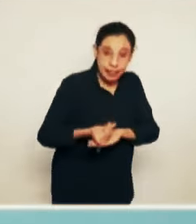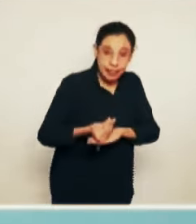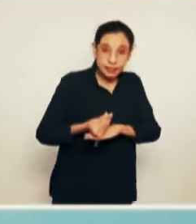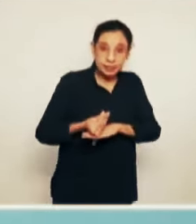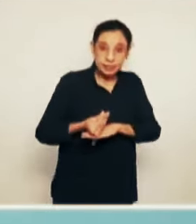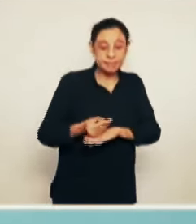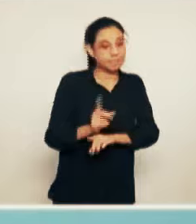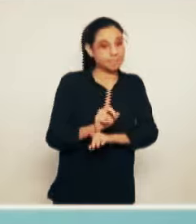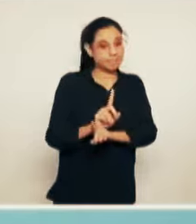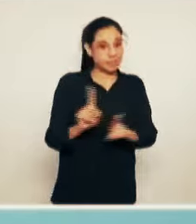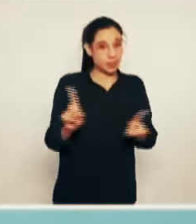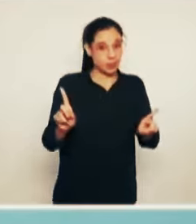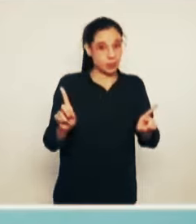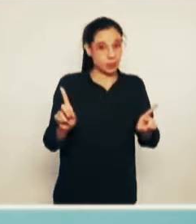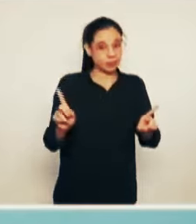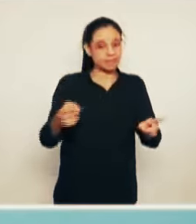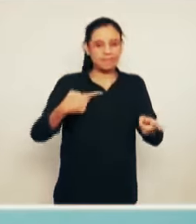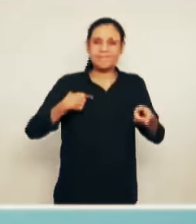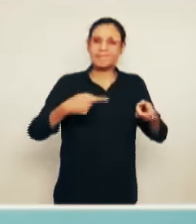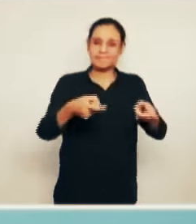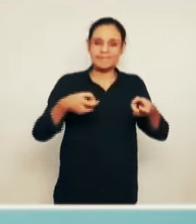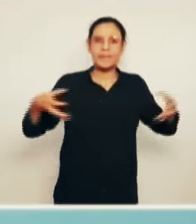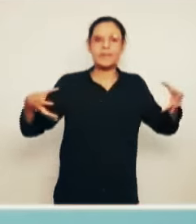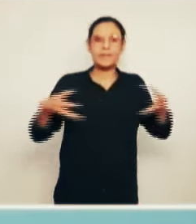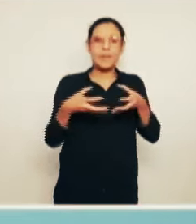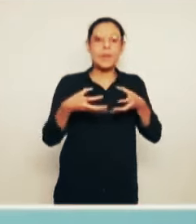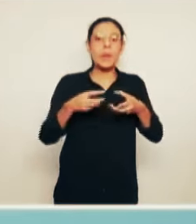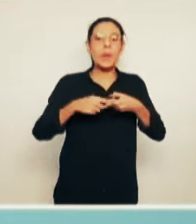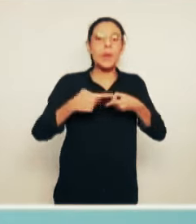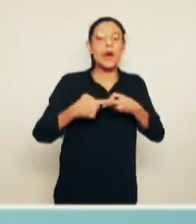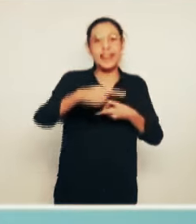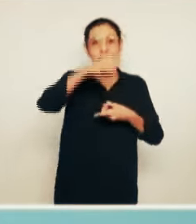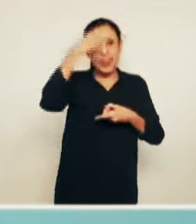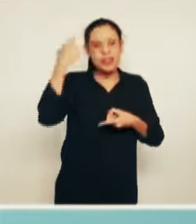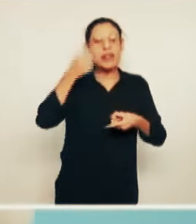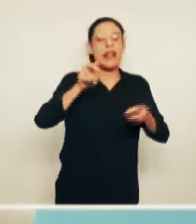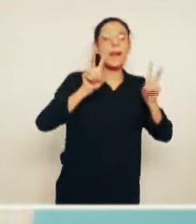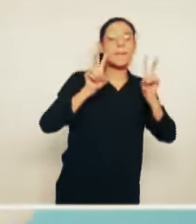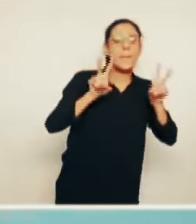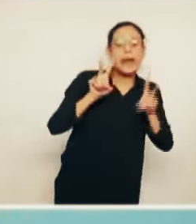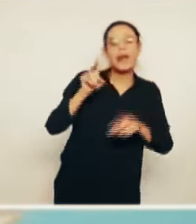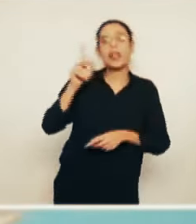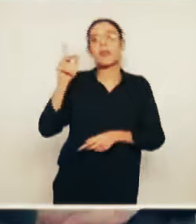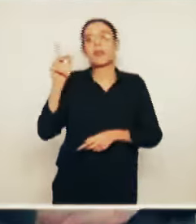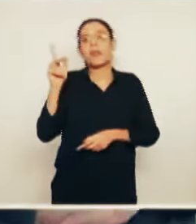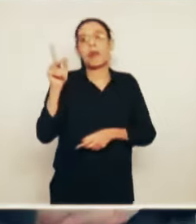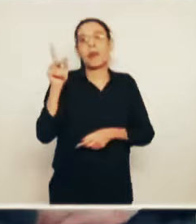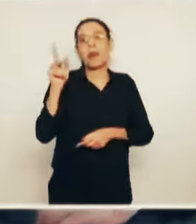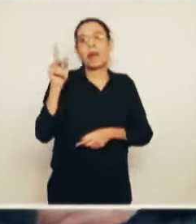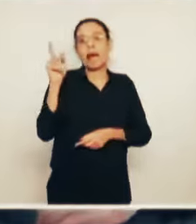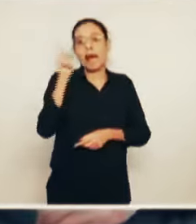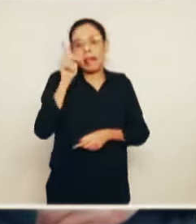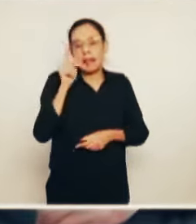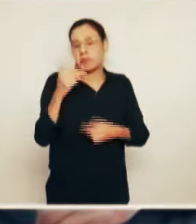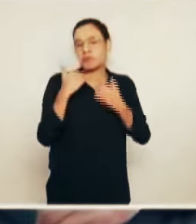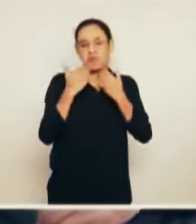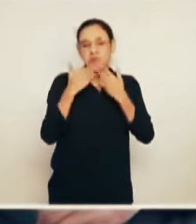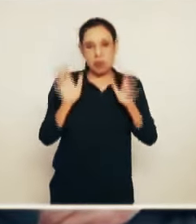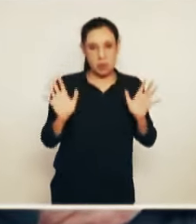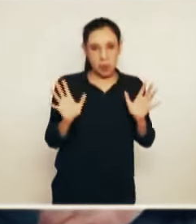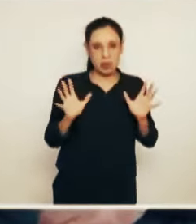que el movimiento nacional, el peronismo, el kirchnerismo, porque, a ver, ¿qué hay en el movimiento nacional?